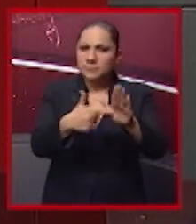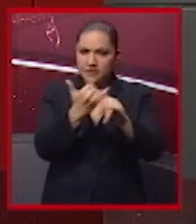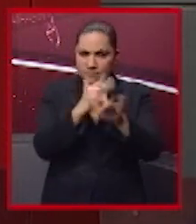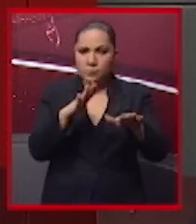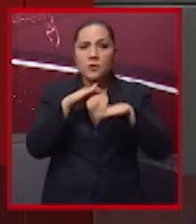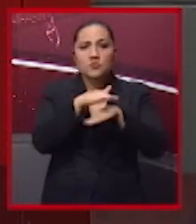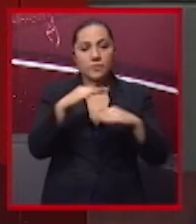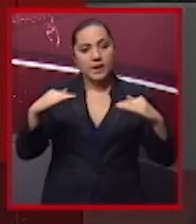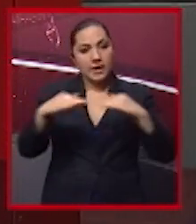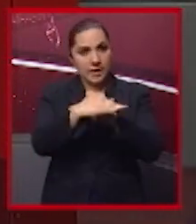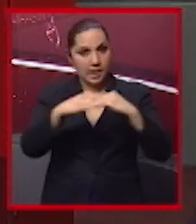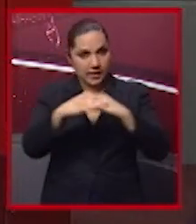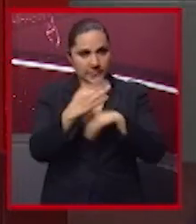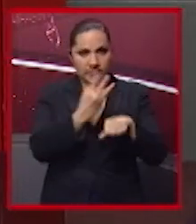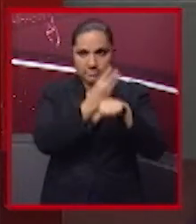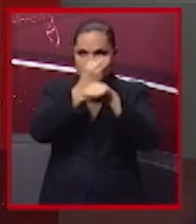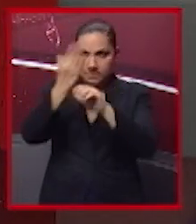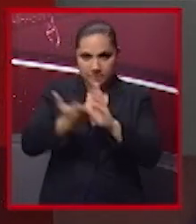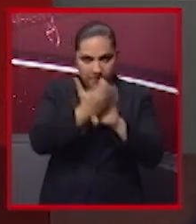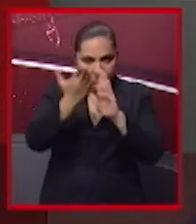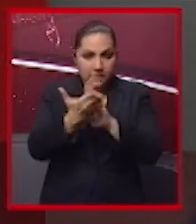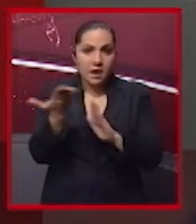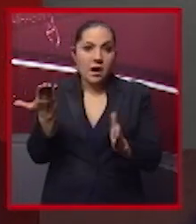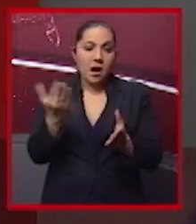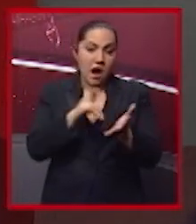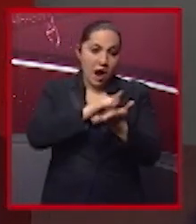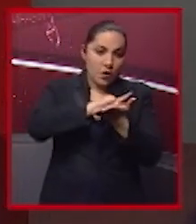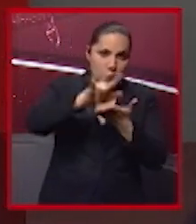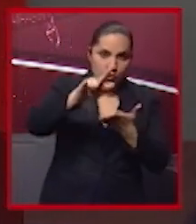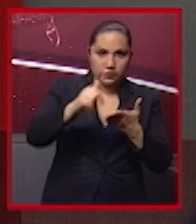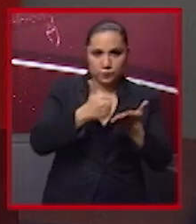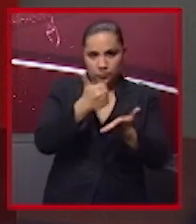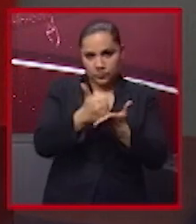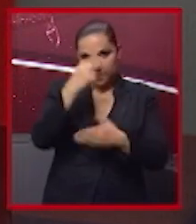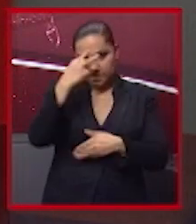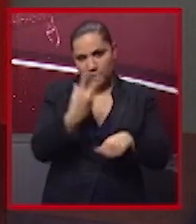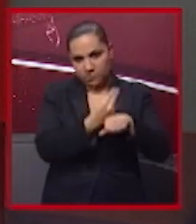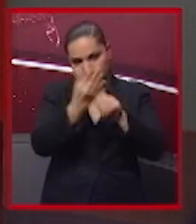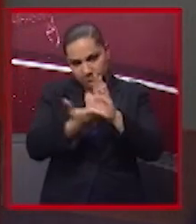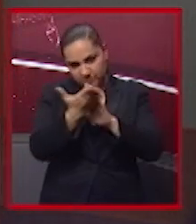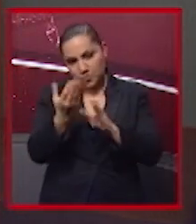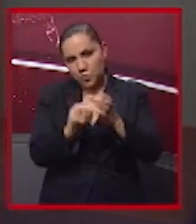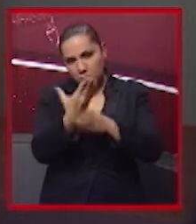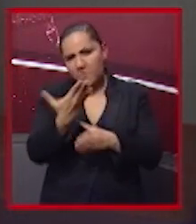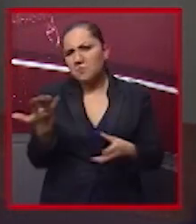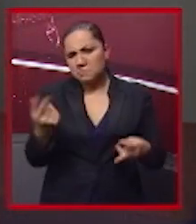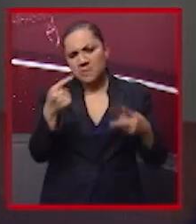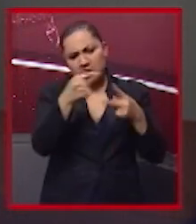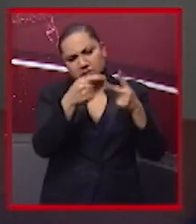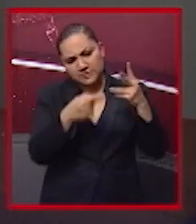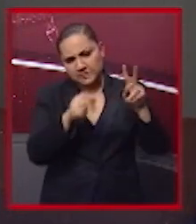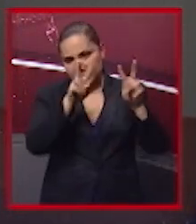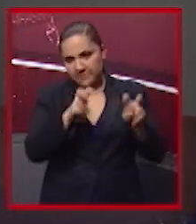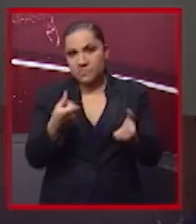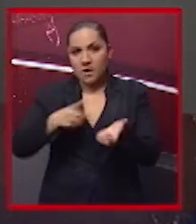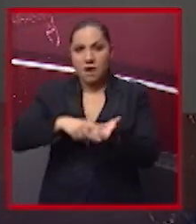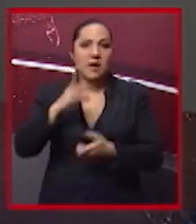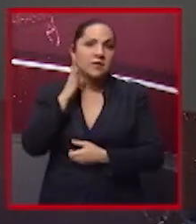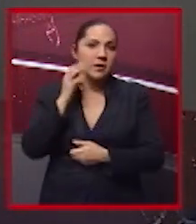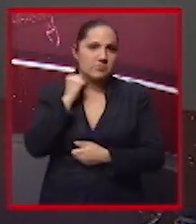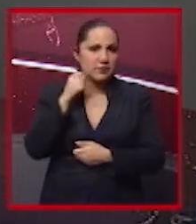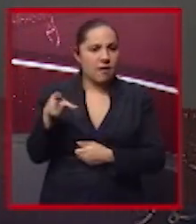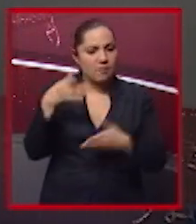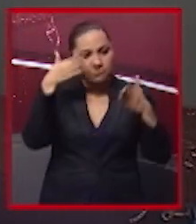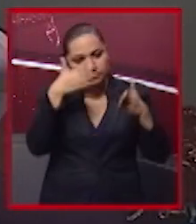carretera, el nuevo aeropuerto de Ciudad de México, en fin, temas que tienen que ver con infraestructura y que también fueron motivo de análisis en el Senado de la República. Regresamos.